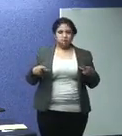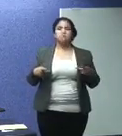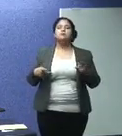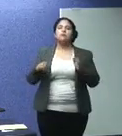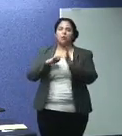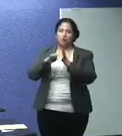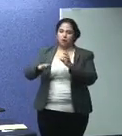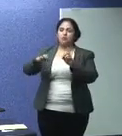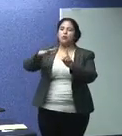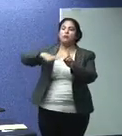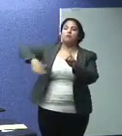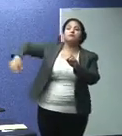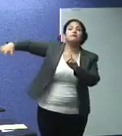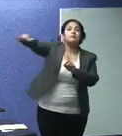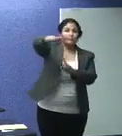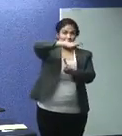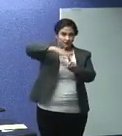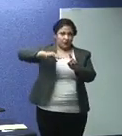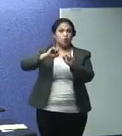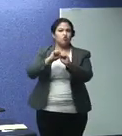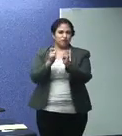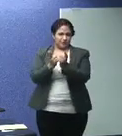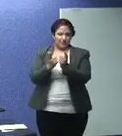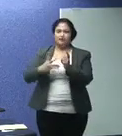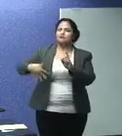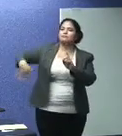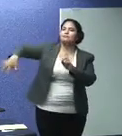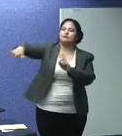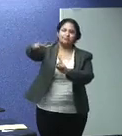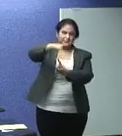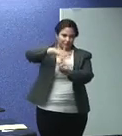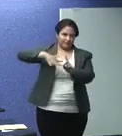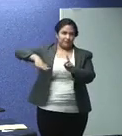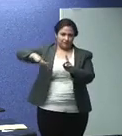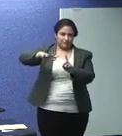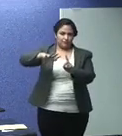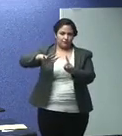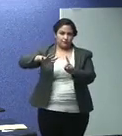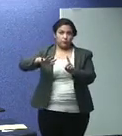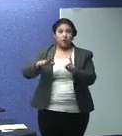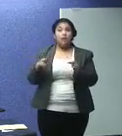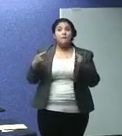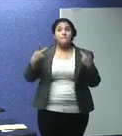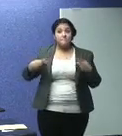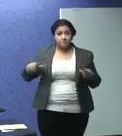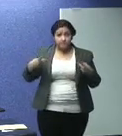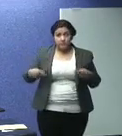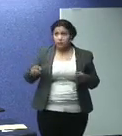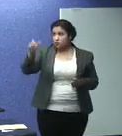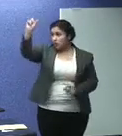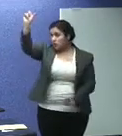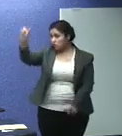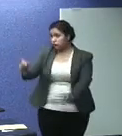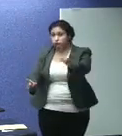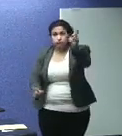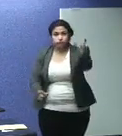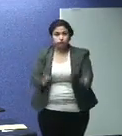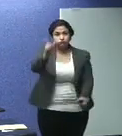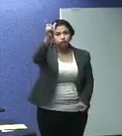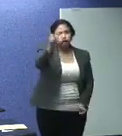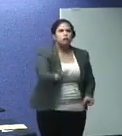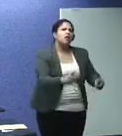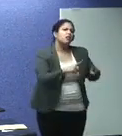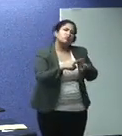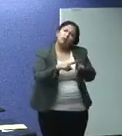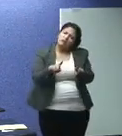comunidad o en una sociedad hay un sinfín de personas con diferentes características unas de